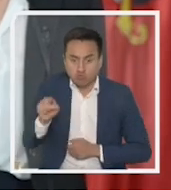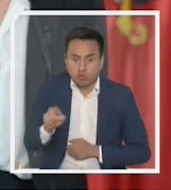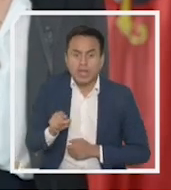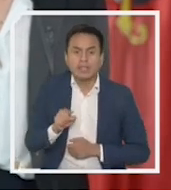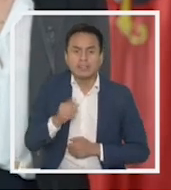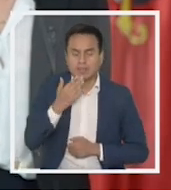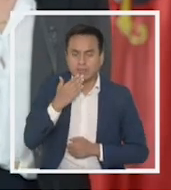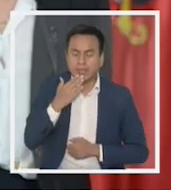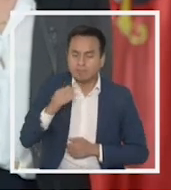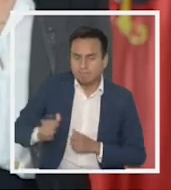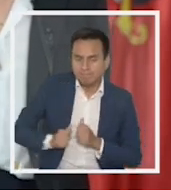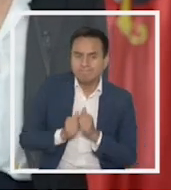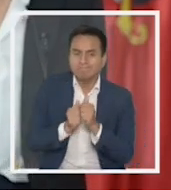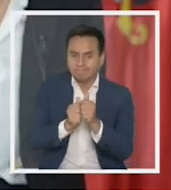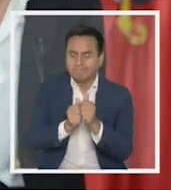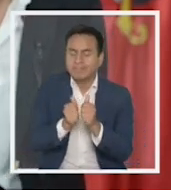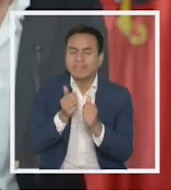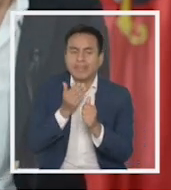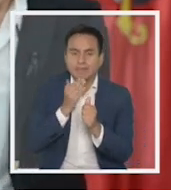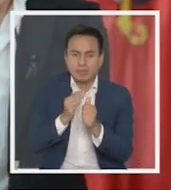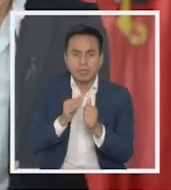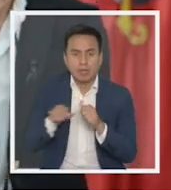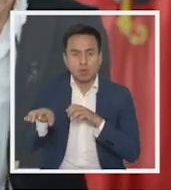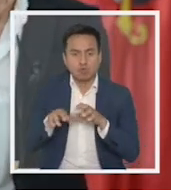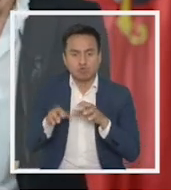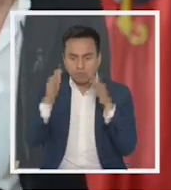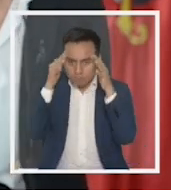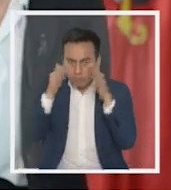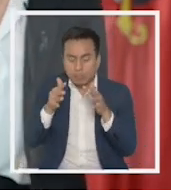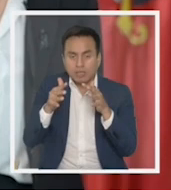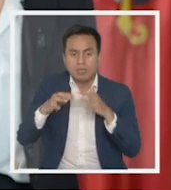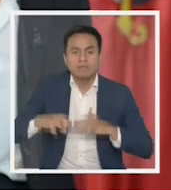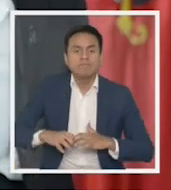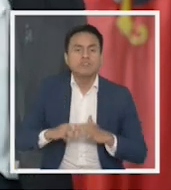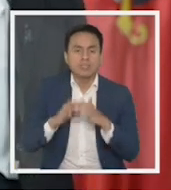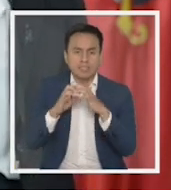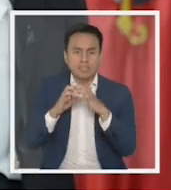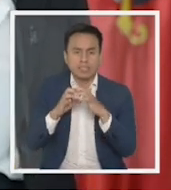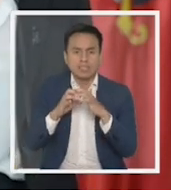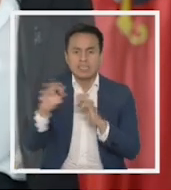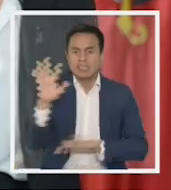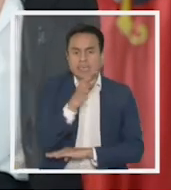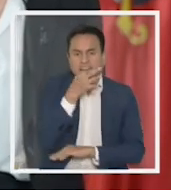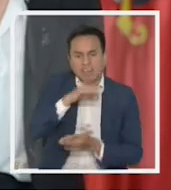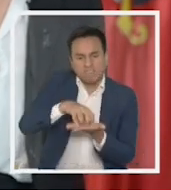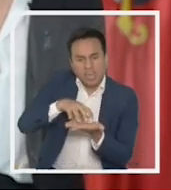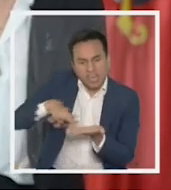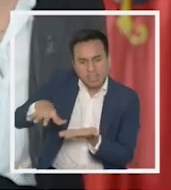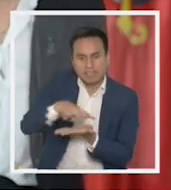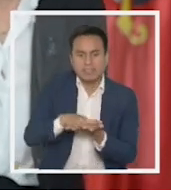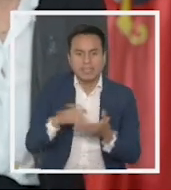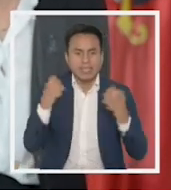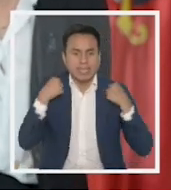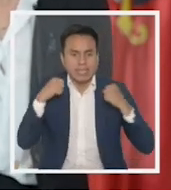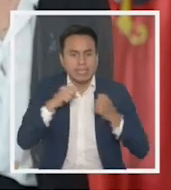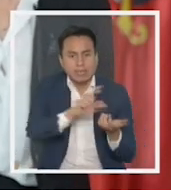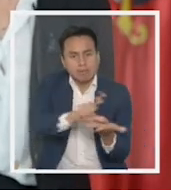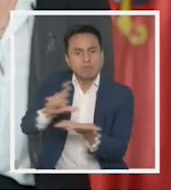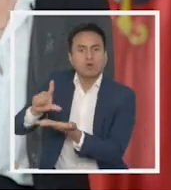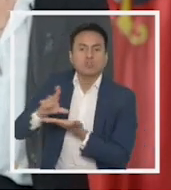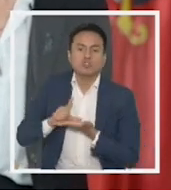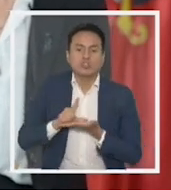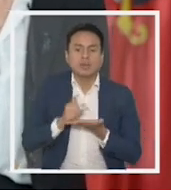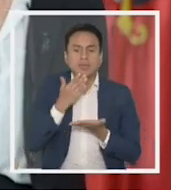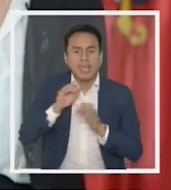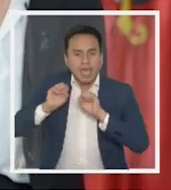destinados a fortalecer sus áreas verdes, sus espacios de deporte, sus espacios educativos, que son también